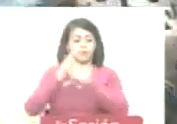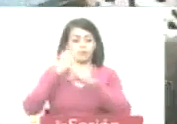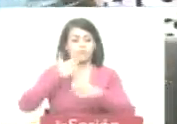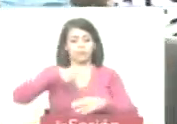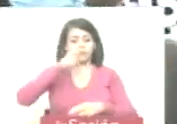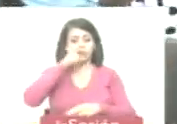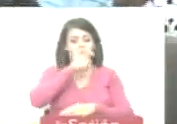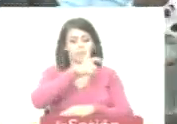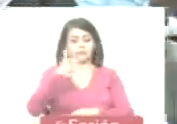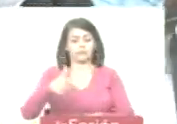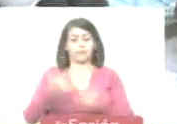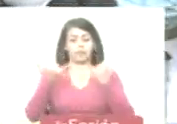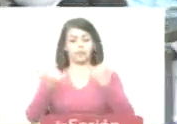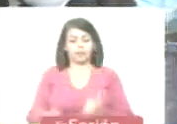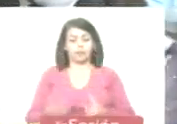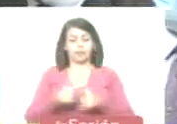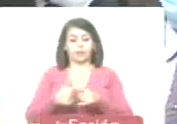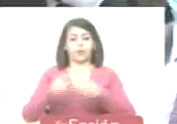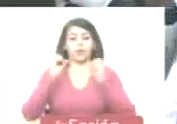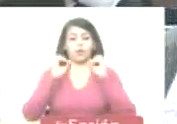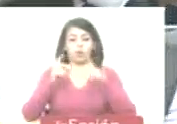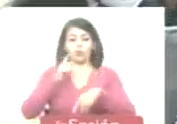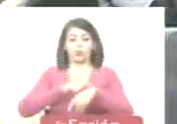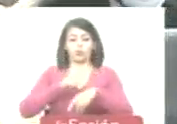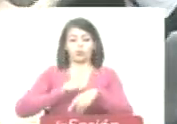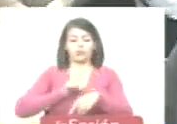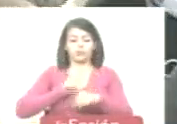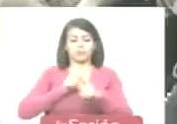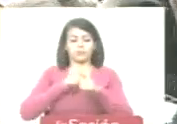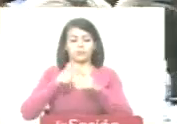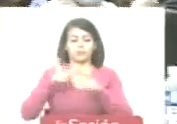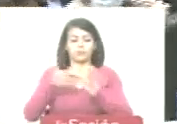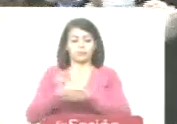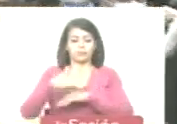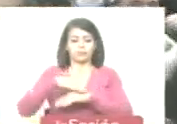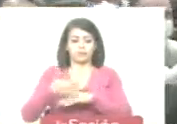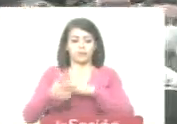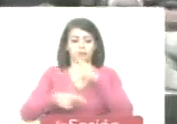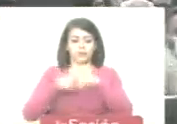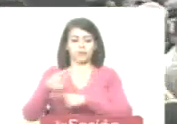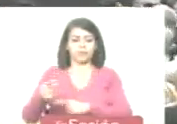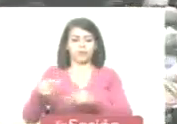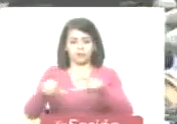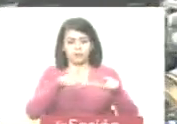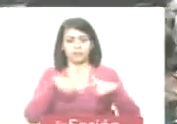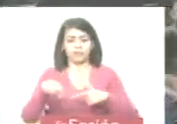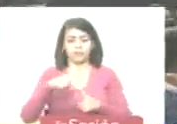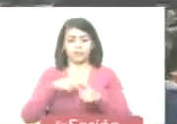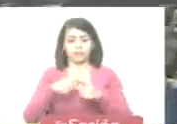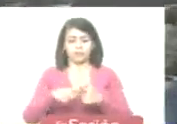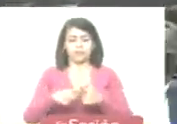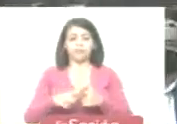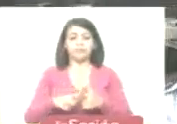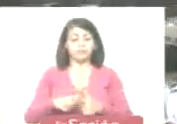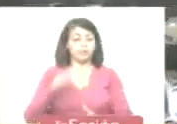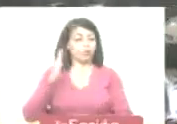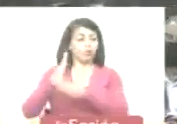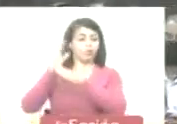pueblo, ahora de manera oportunista atacan a los que se han mantenido en esas posiciones